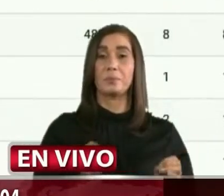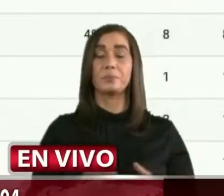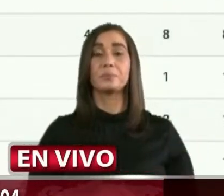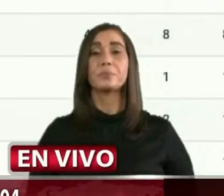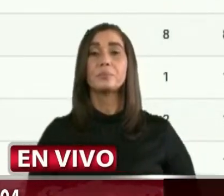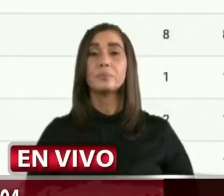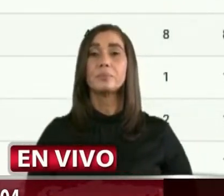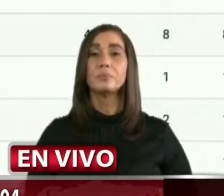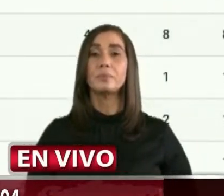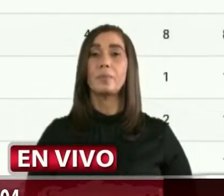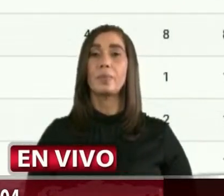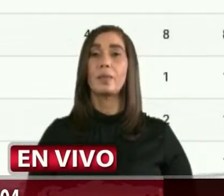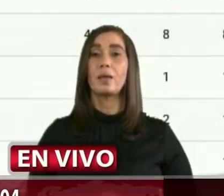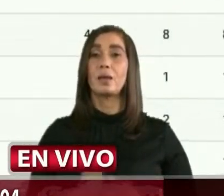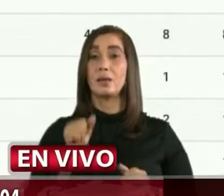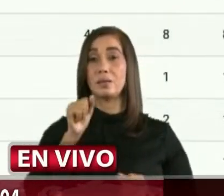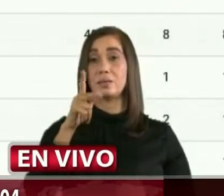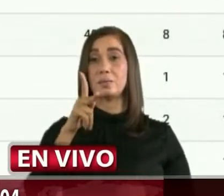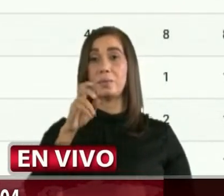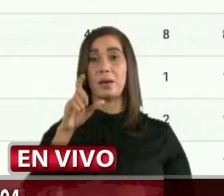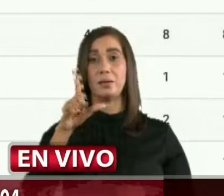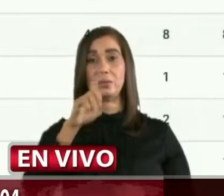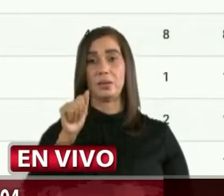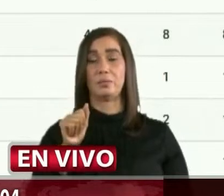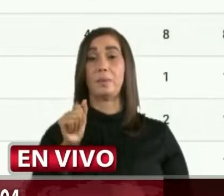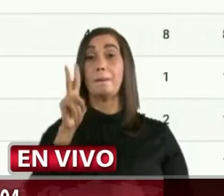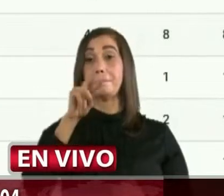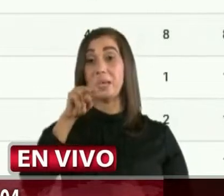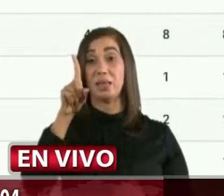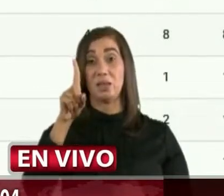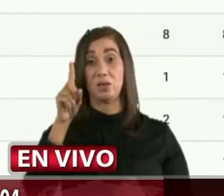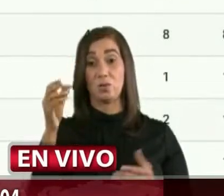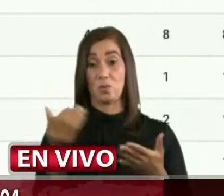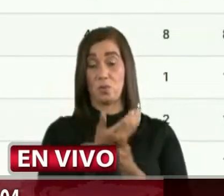fallecimiento. Espaillat, 21 casos nuevos,